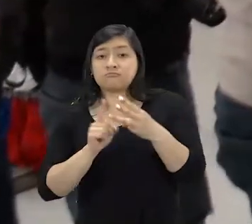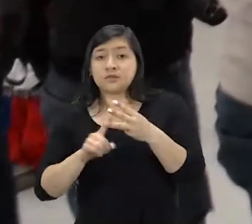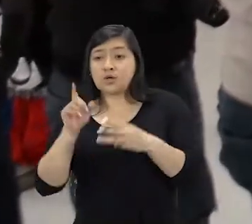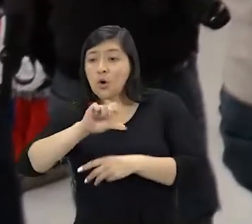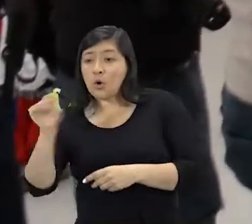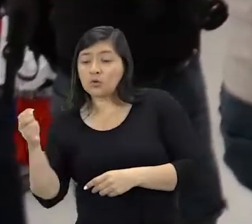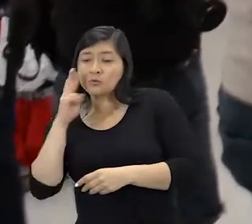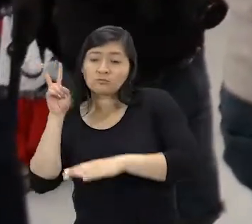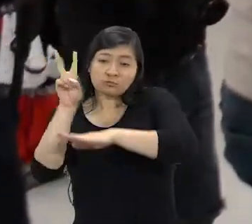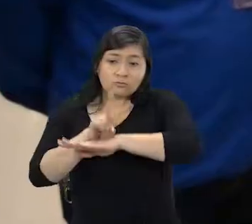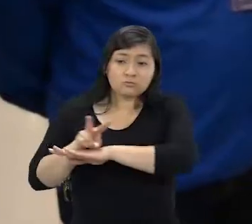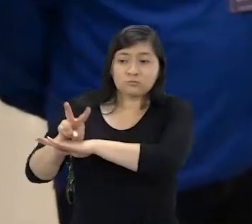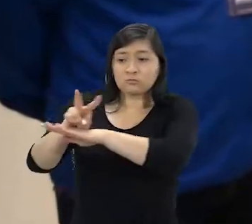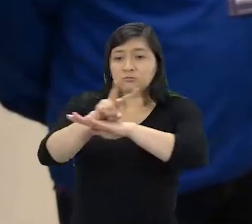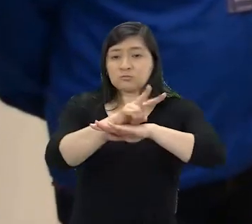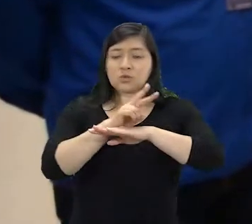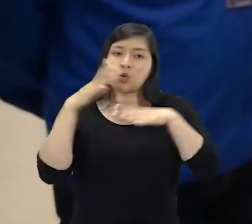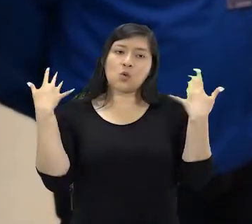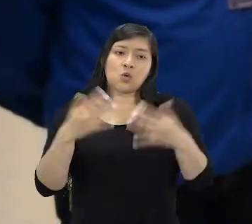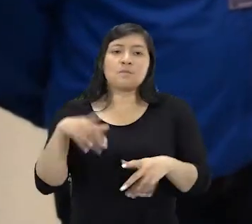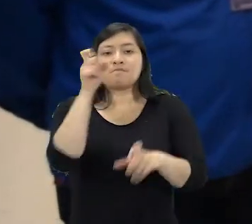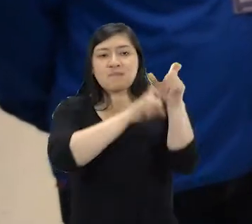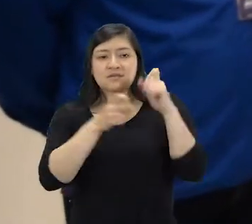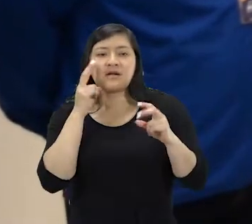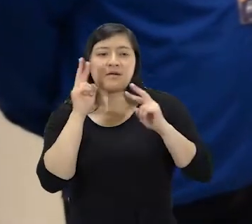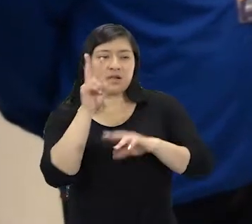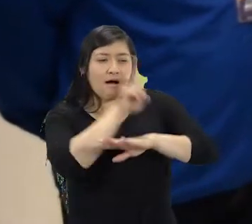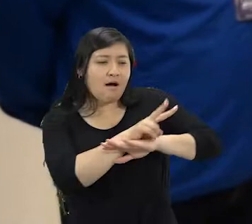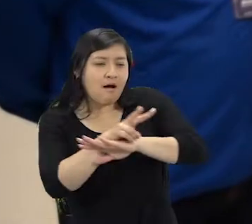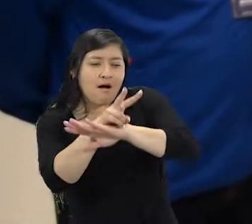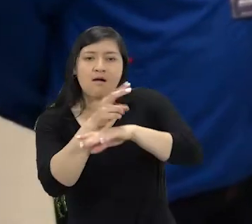de Industria y Comercio. Entonces